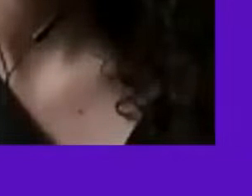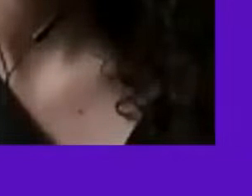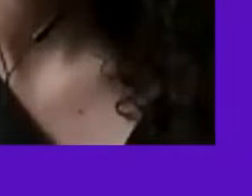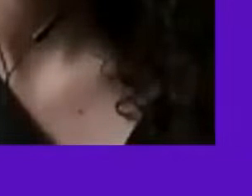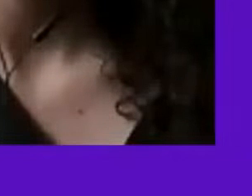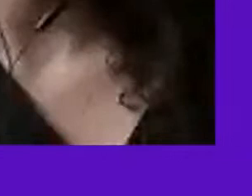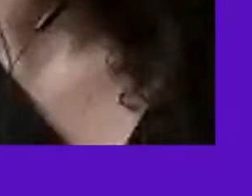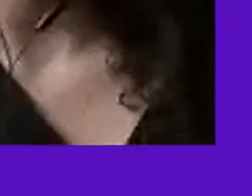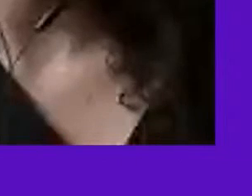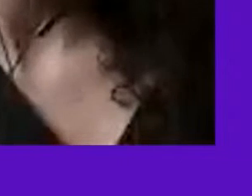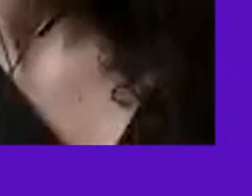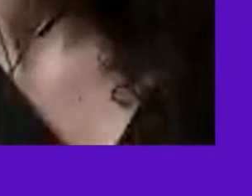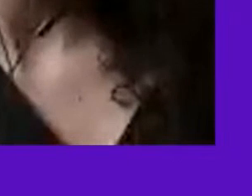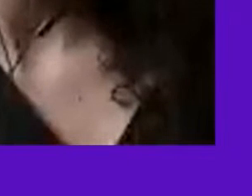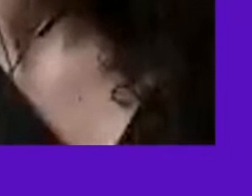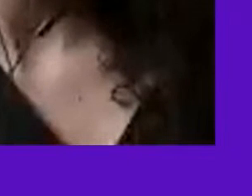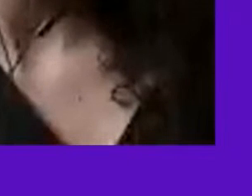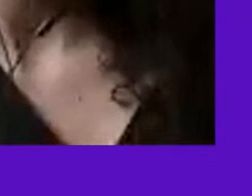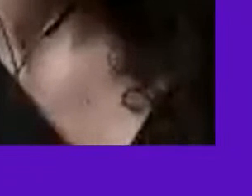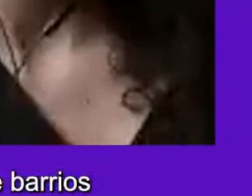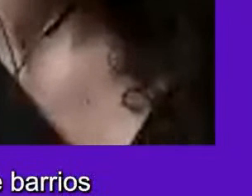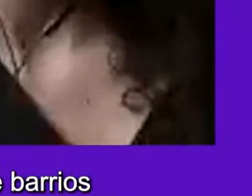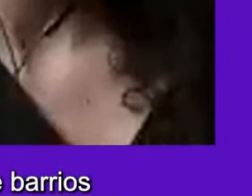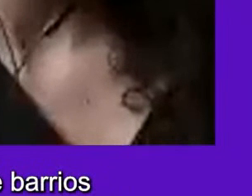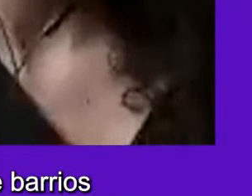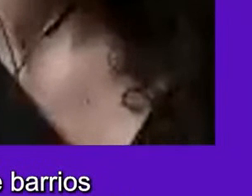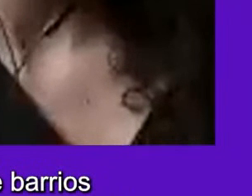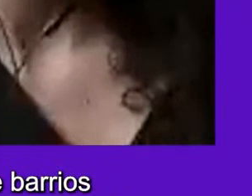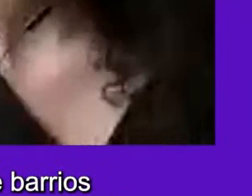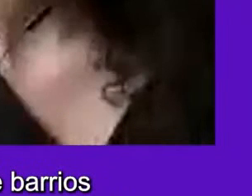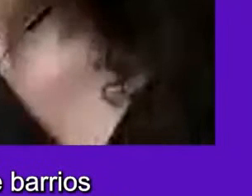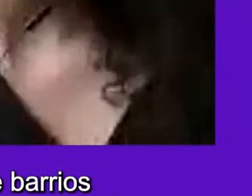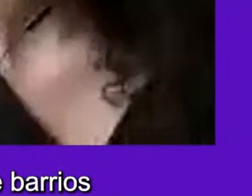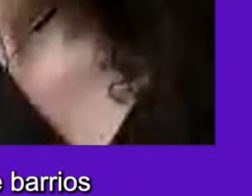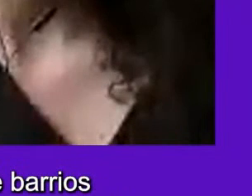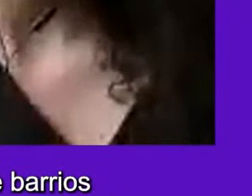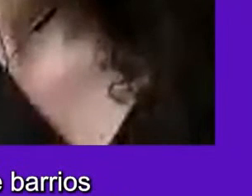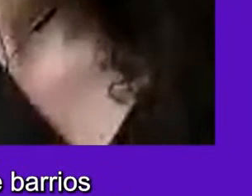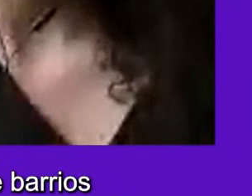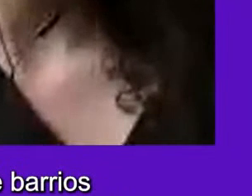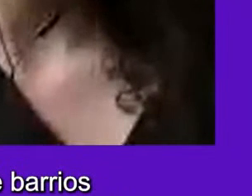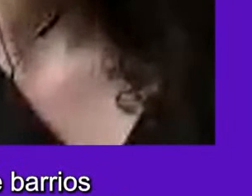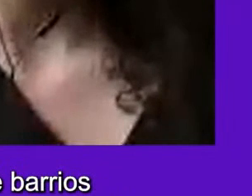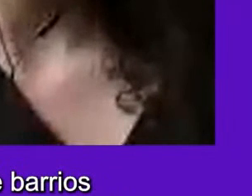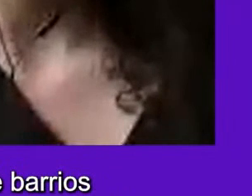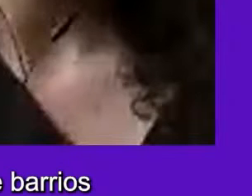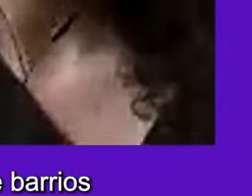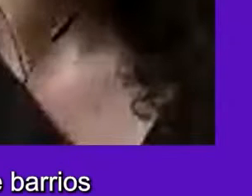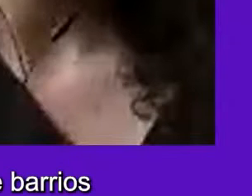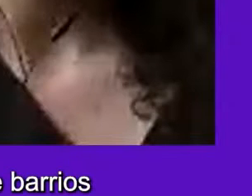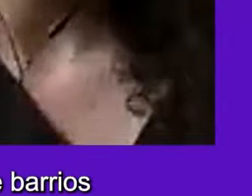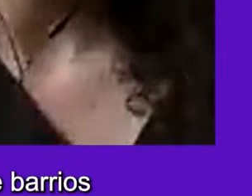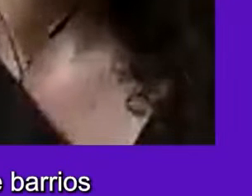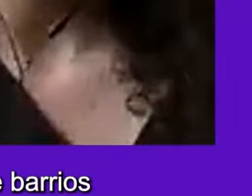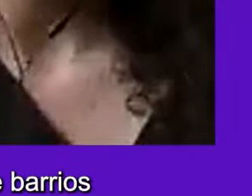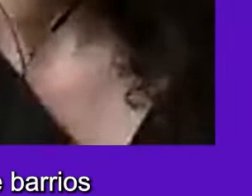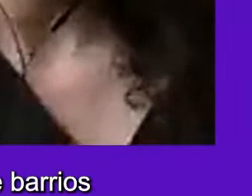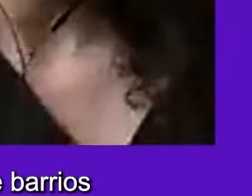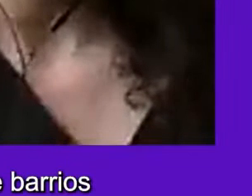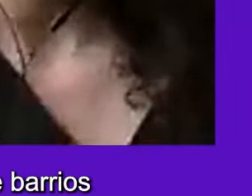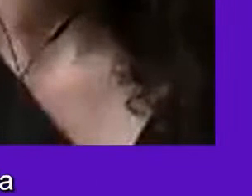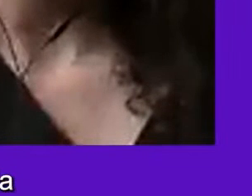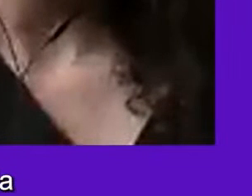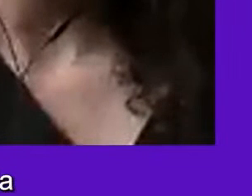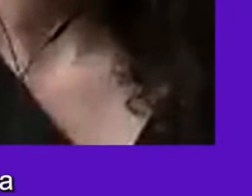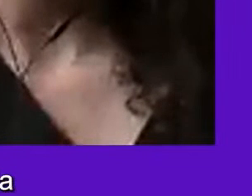una maestría en Ciudad y Espacio Público Sustentable. Actualmente soy directora de Urbanismo de Barrios dentro del Laboratorio Urbano del